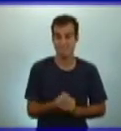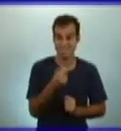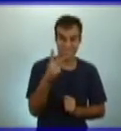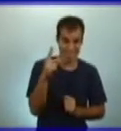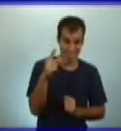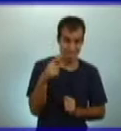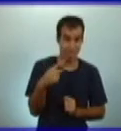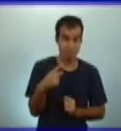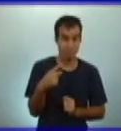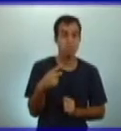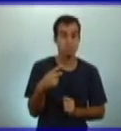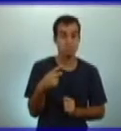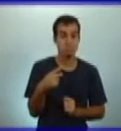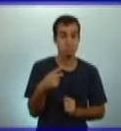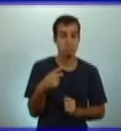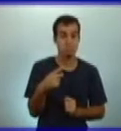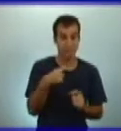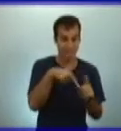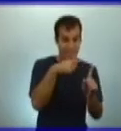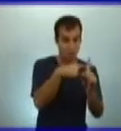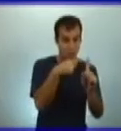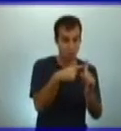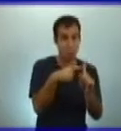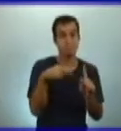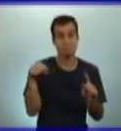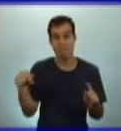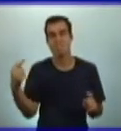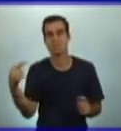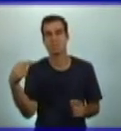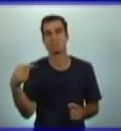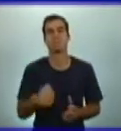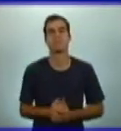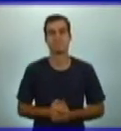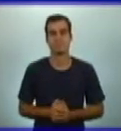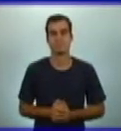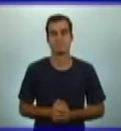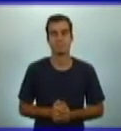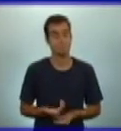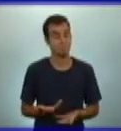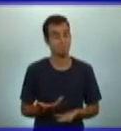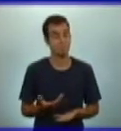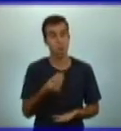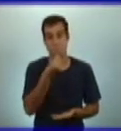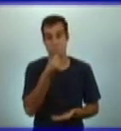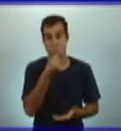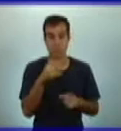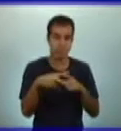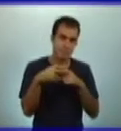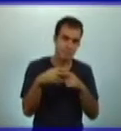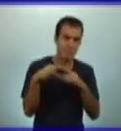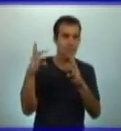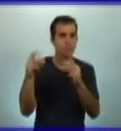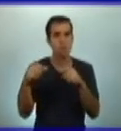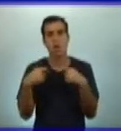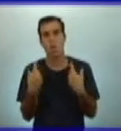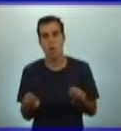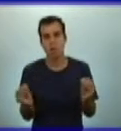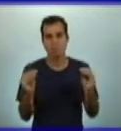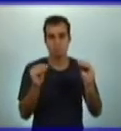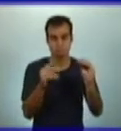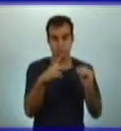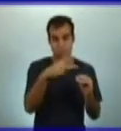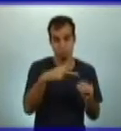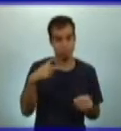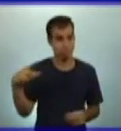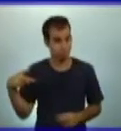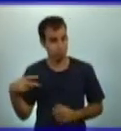en presencia de un ejercicio de sustracción. Para poder resolver y hallar los resultados de estos ambos ejercicios, en el